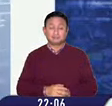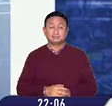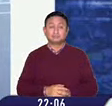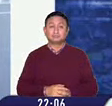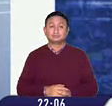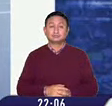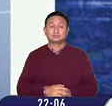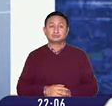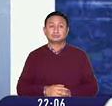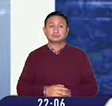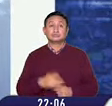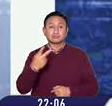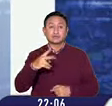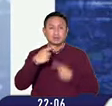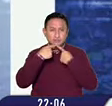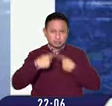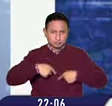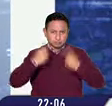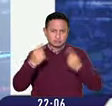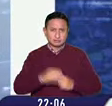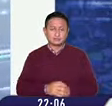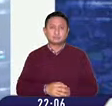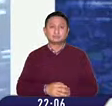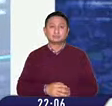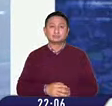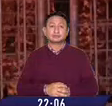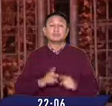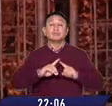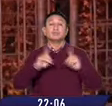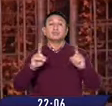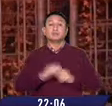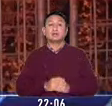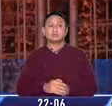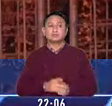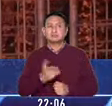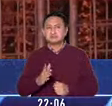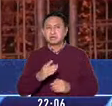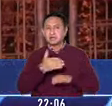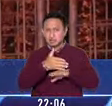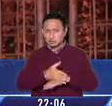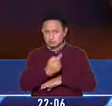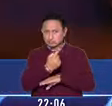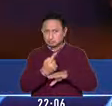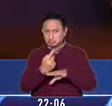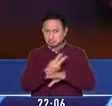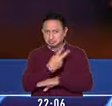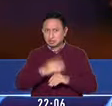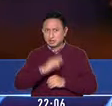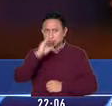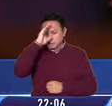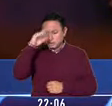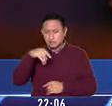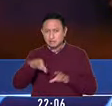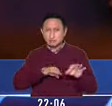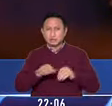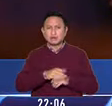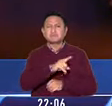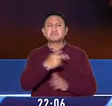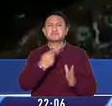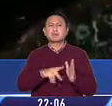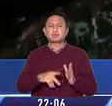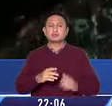Libertad, SNAI, también se manifestaba en redes. Sin embargo, al paso de unas cuantas horas, la policía ya daba los detalles de lo